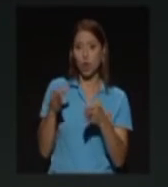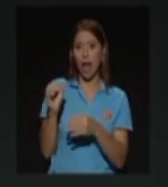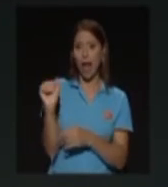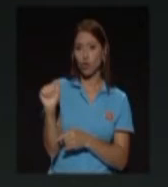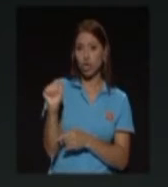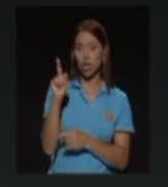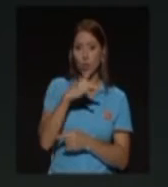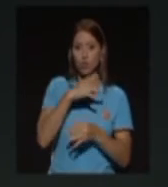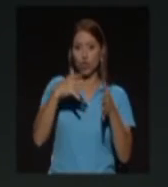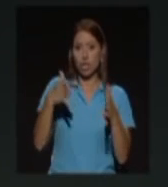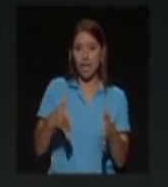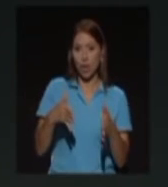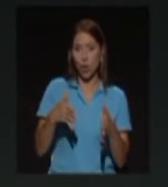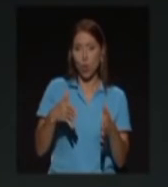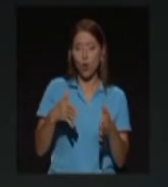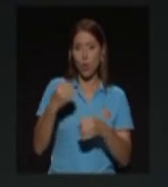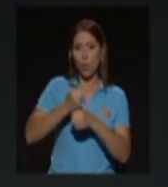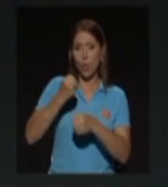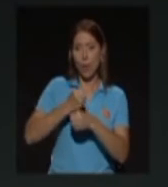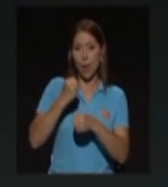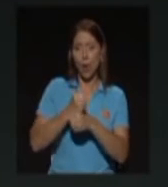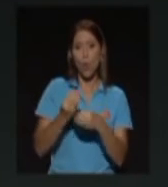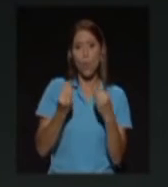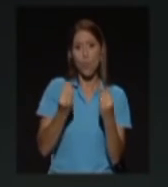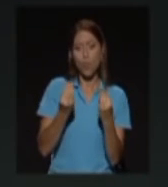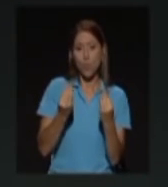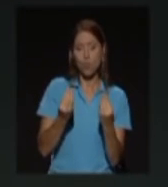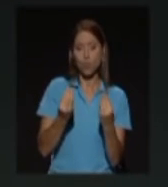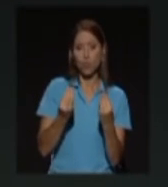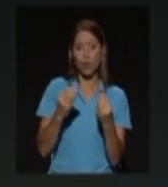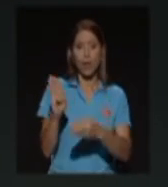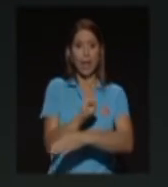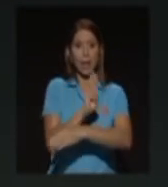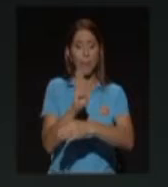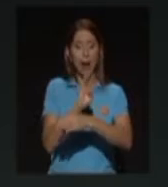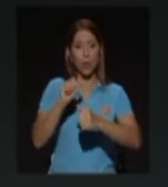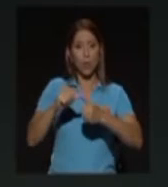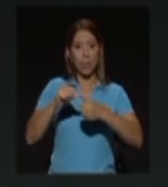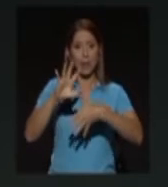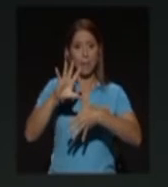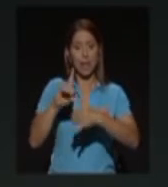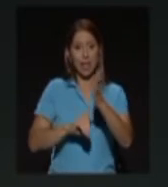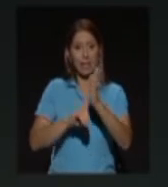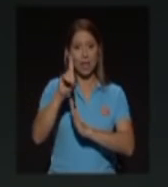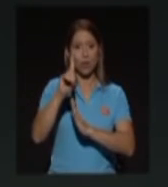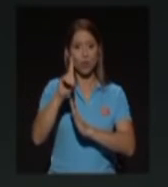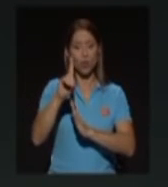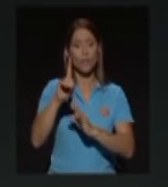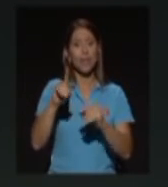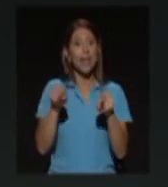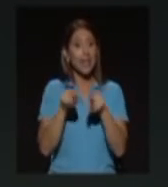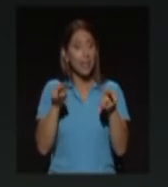que trabajó mucho en el Banco Interamericano de Desarrollo y que también